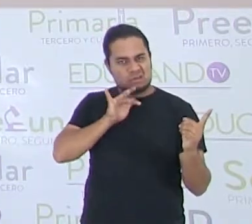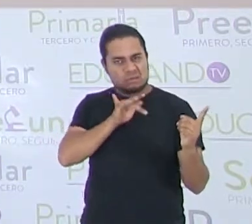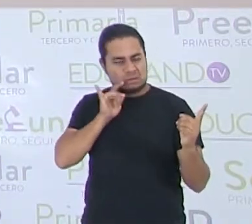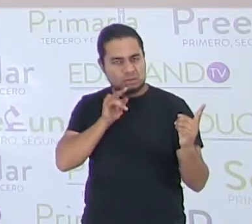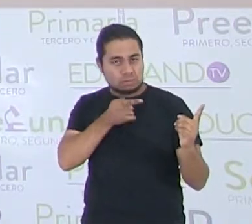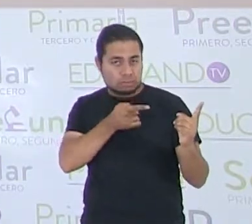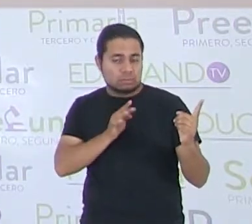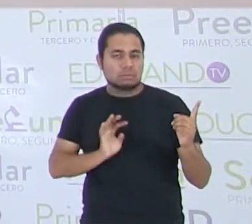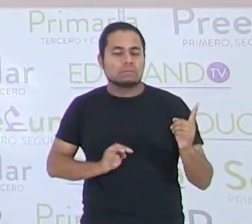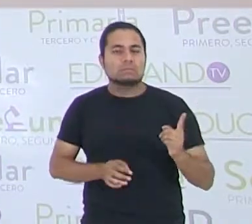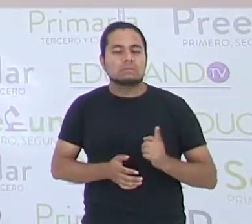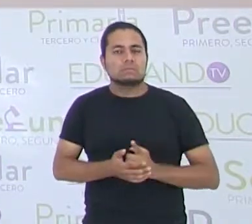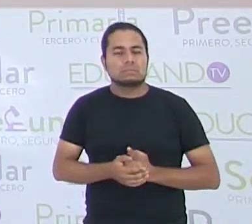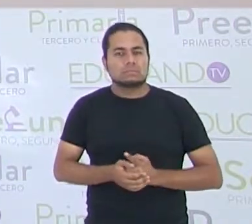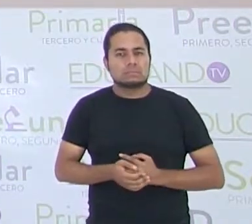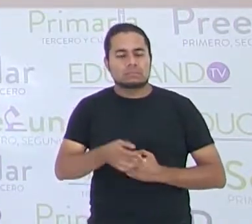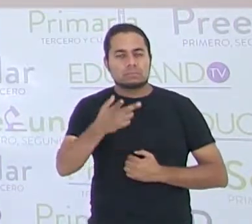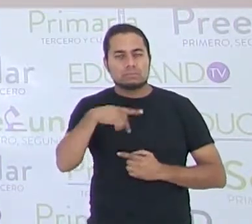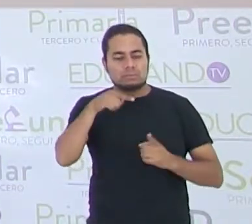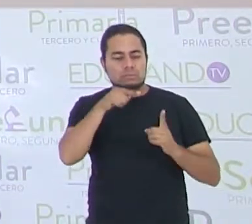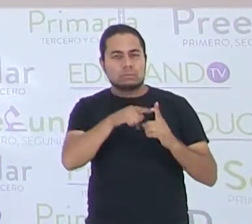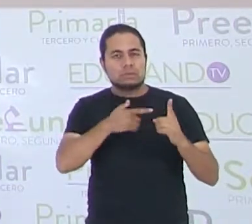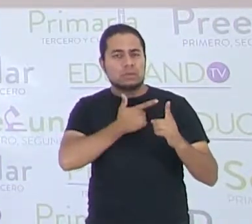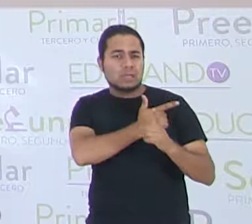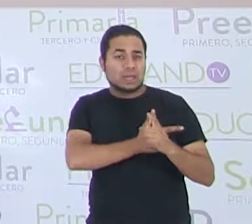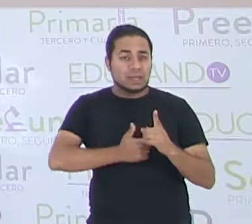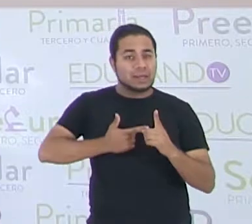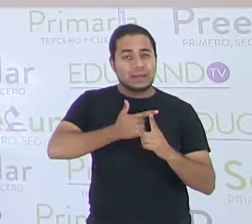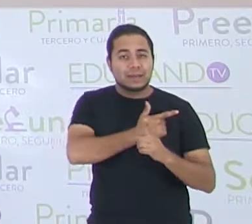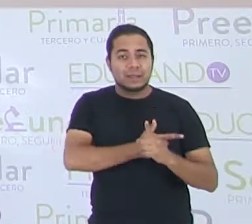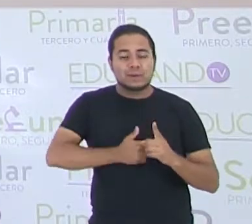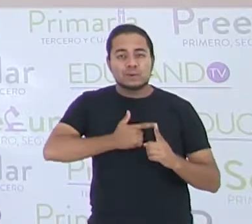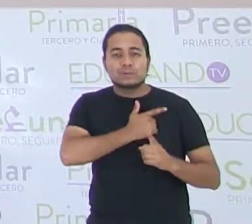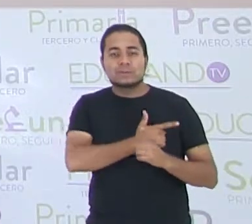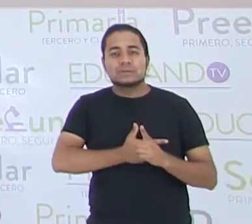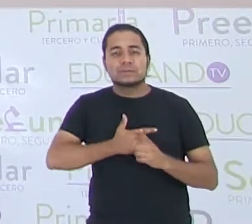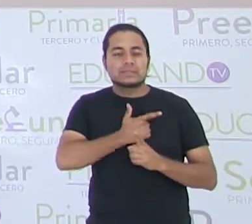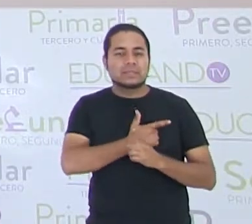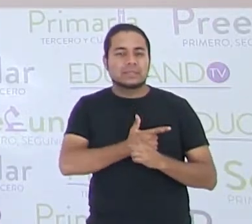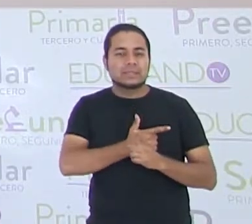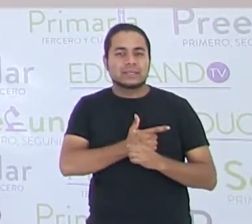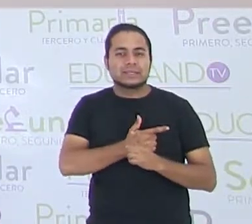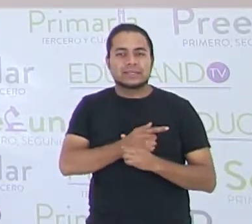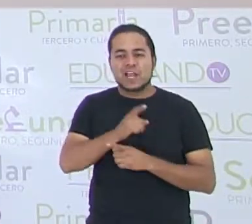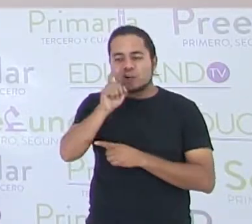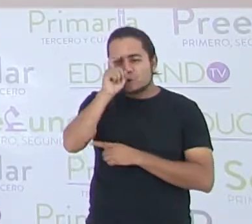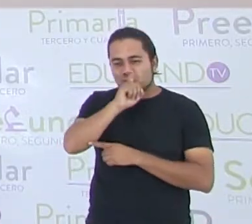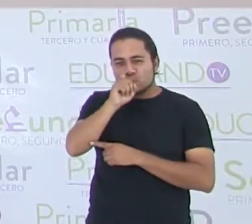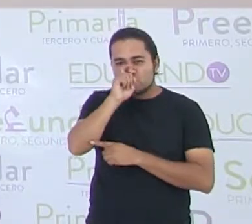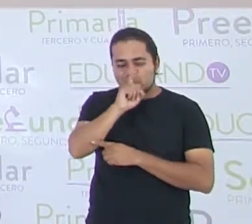¿sí? Pero que le gustan los ositos. Le gustan